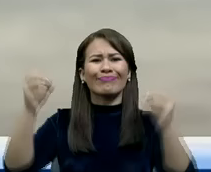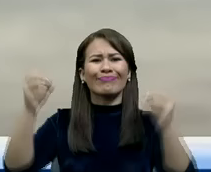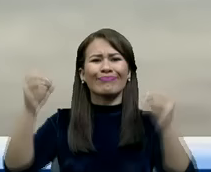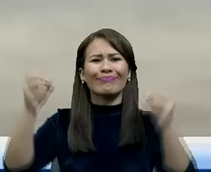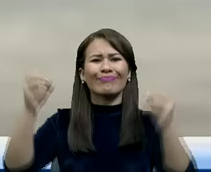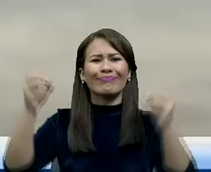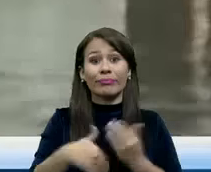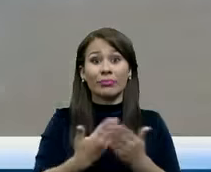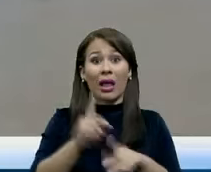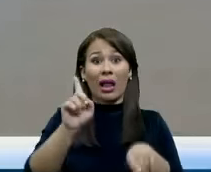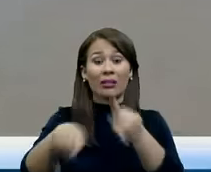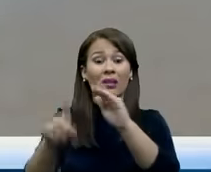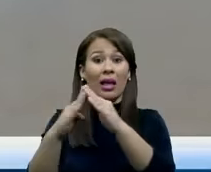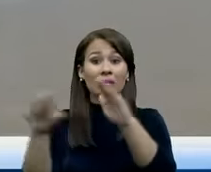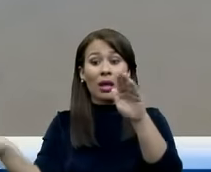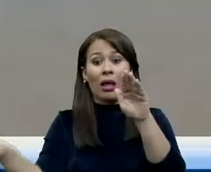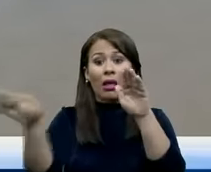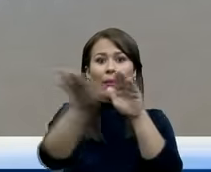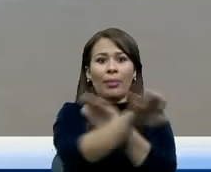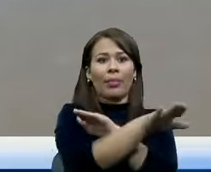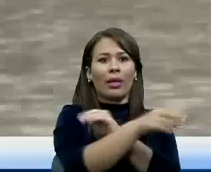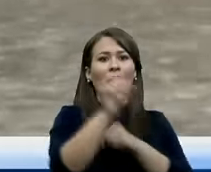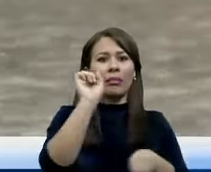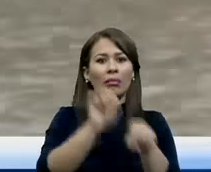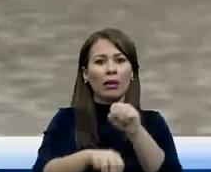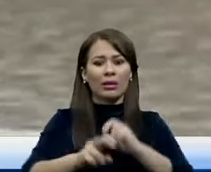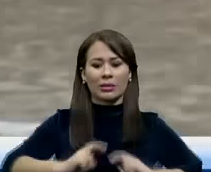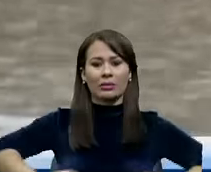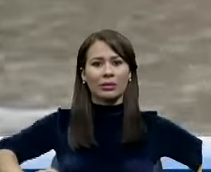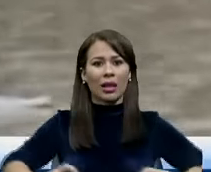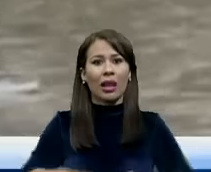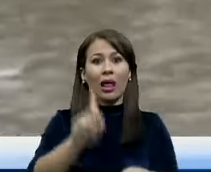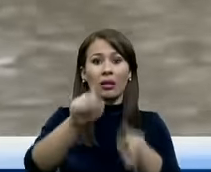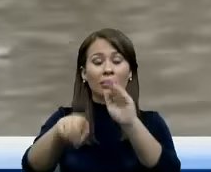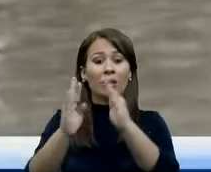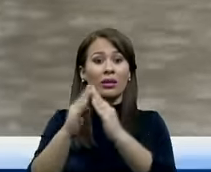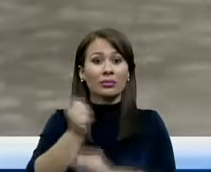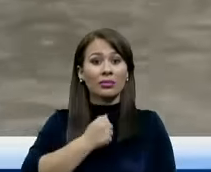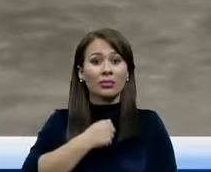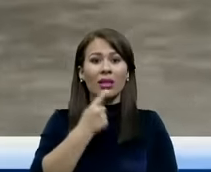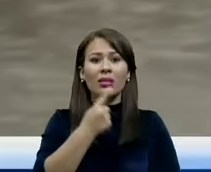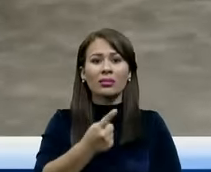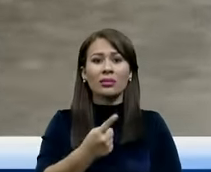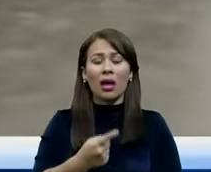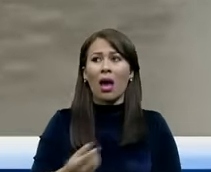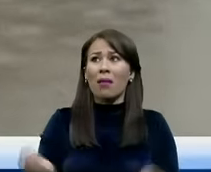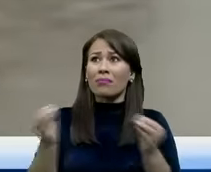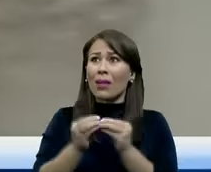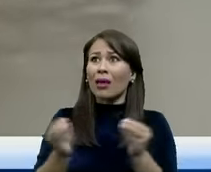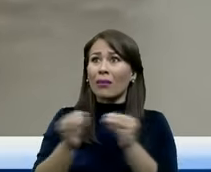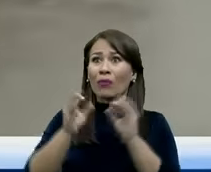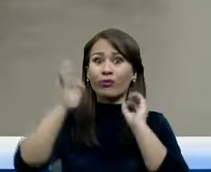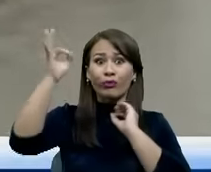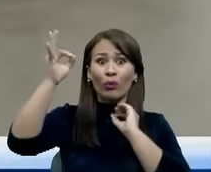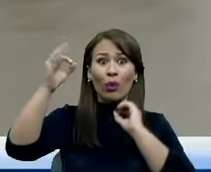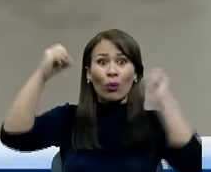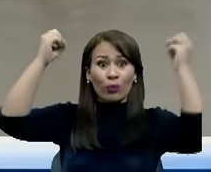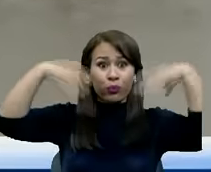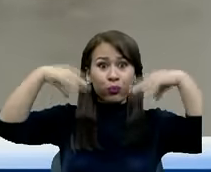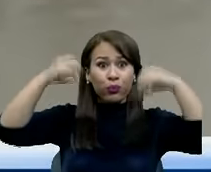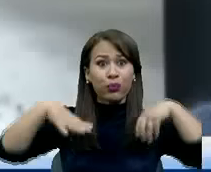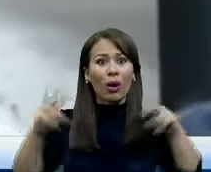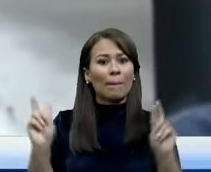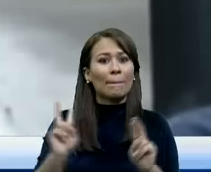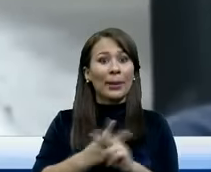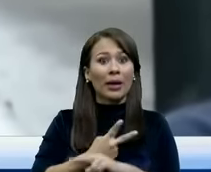ciertas viviendas, el agua ingresó dañando los enseres. Los dueños de los inmuebles temen que con una fuerte lluvia la situación se ponga